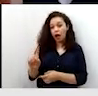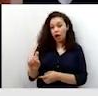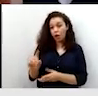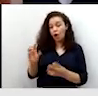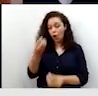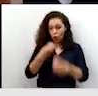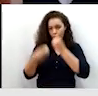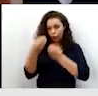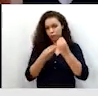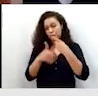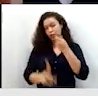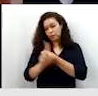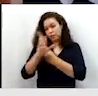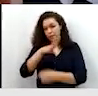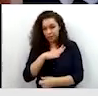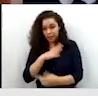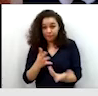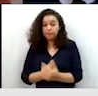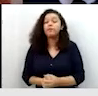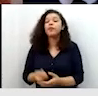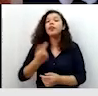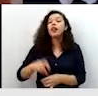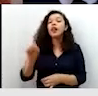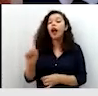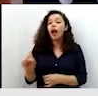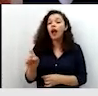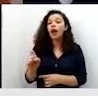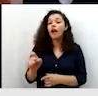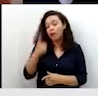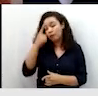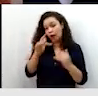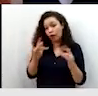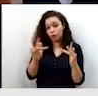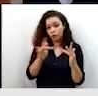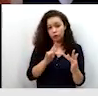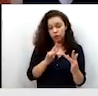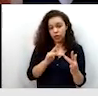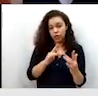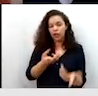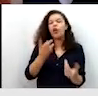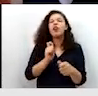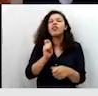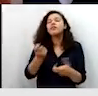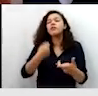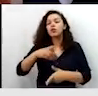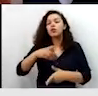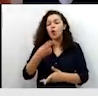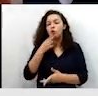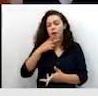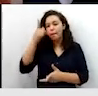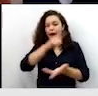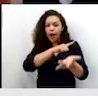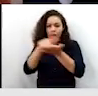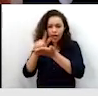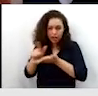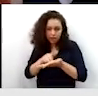alimentos. El agua, pues nos podemos referir tanto el agua de contacto, que es aquella que utilizamos para hacer nuestra